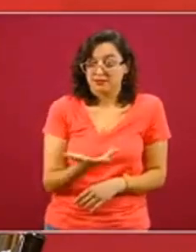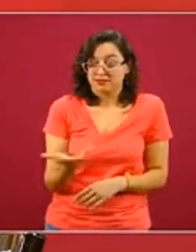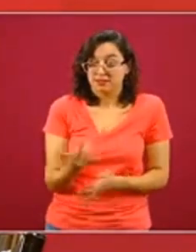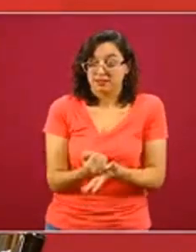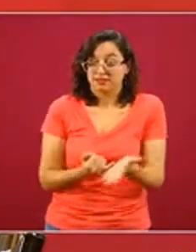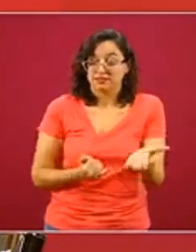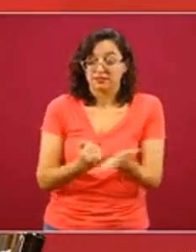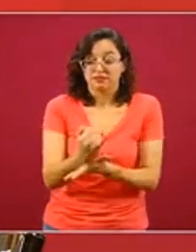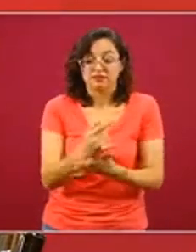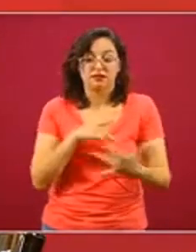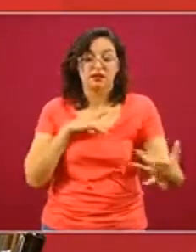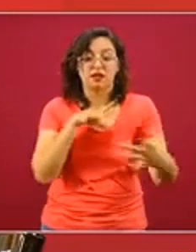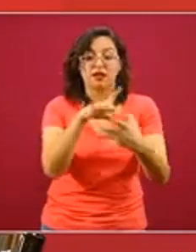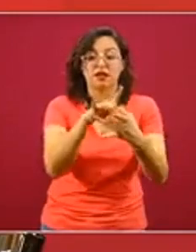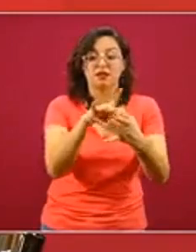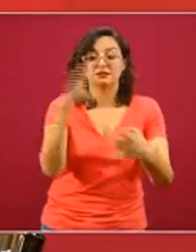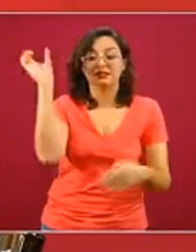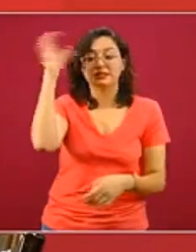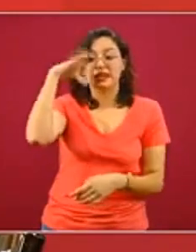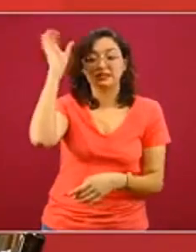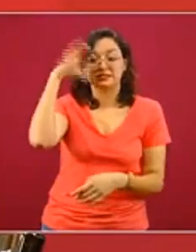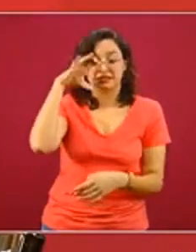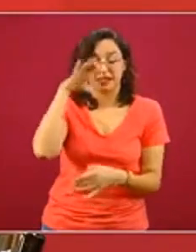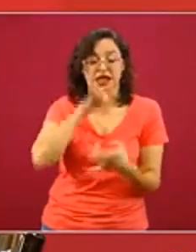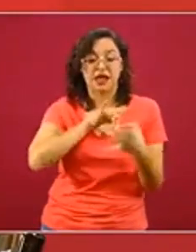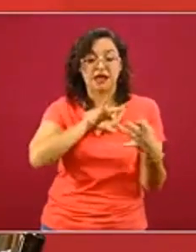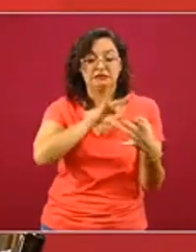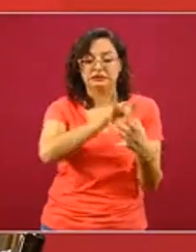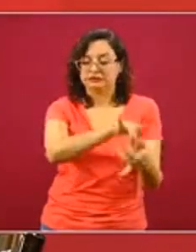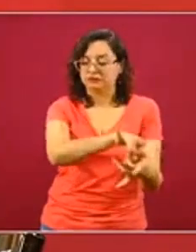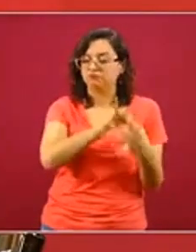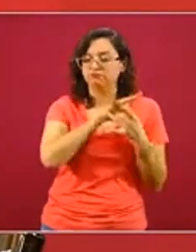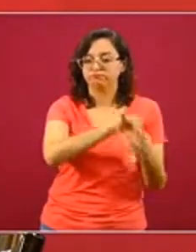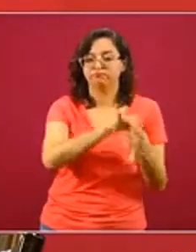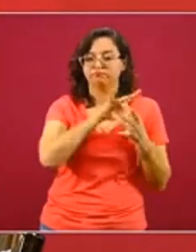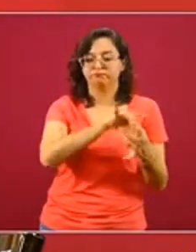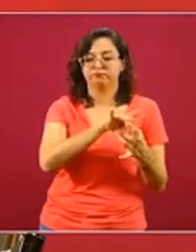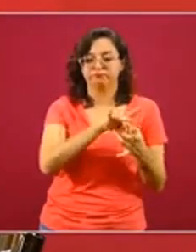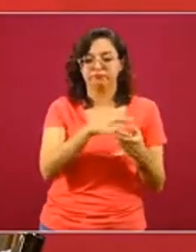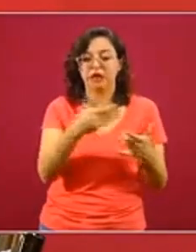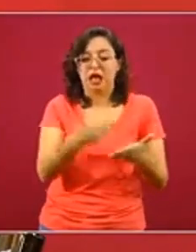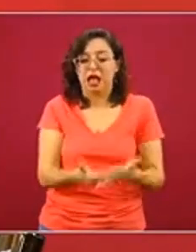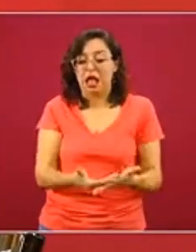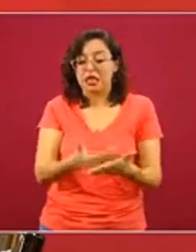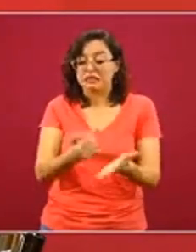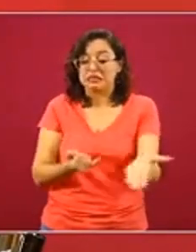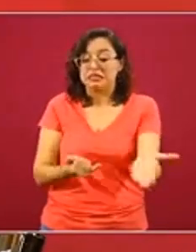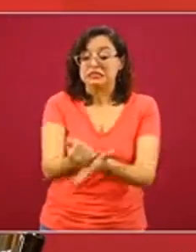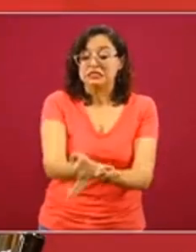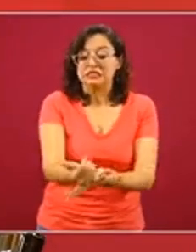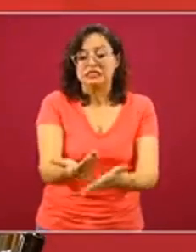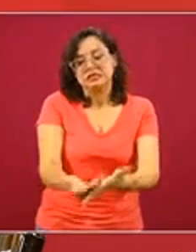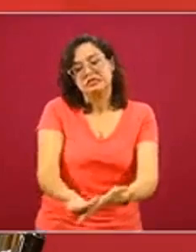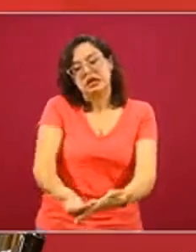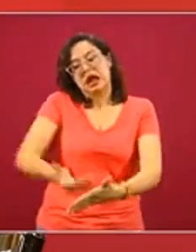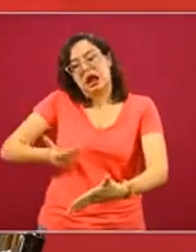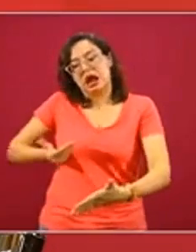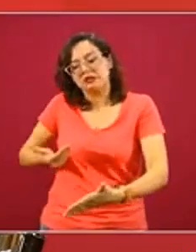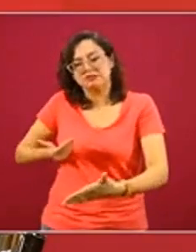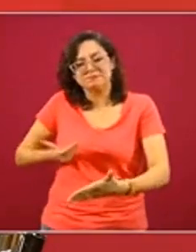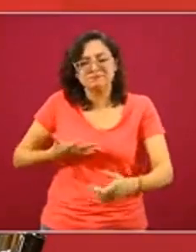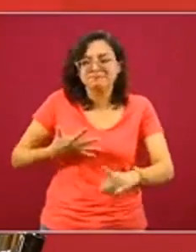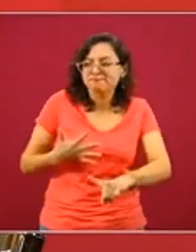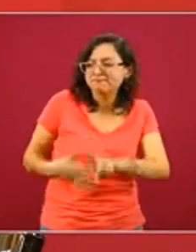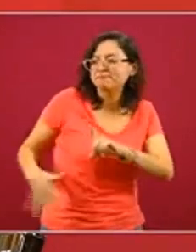evidencia científica y en una rigurosa análisis de la realidad a partir de la información que